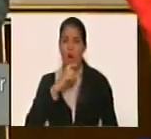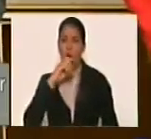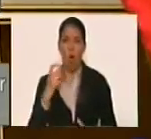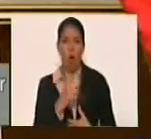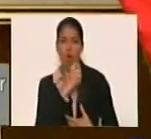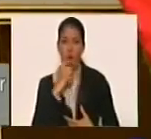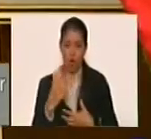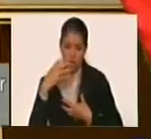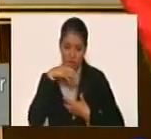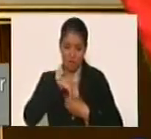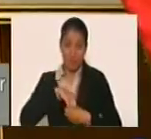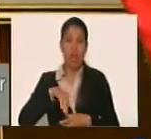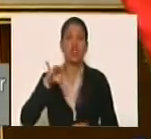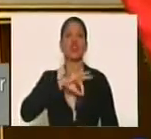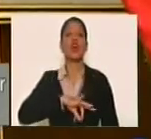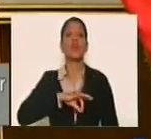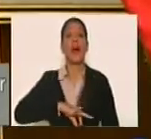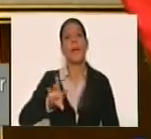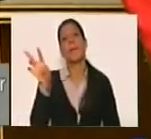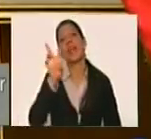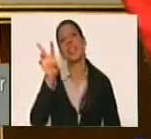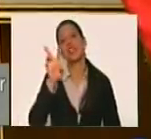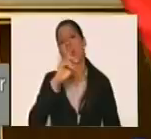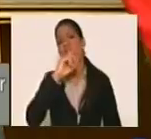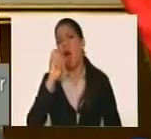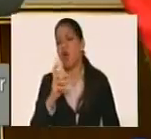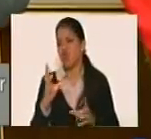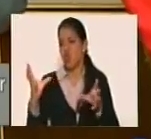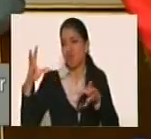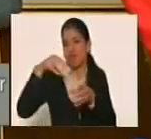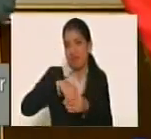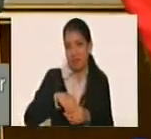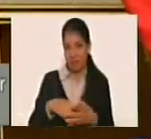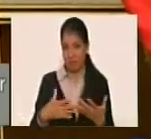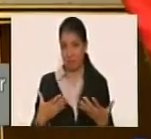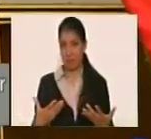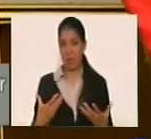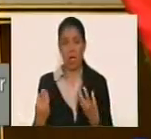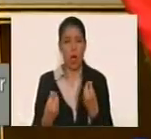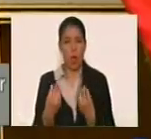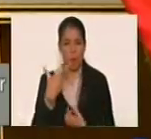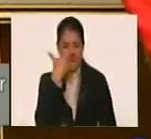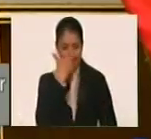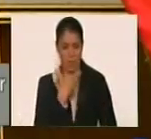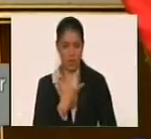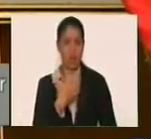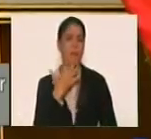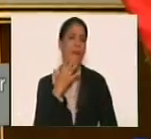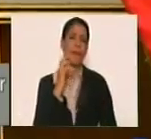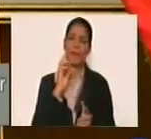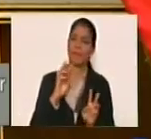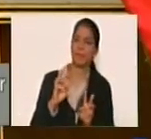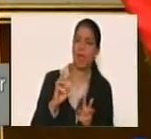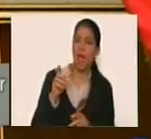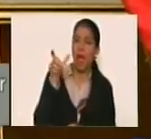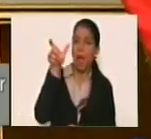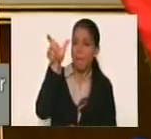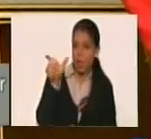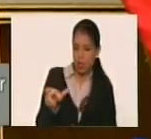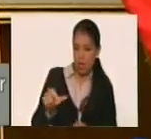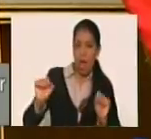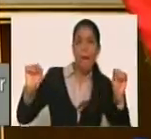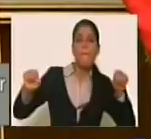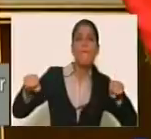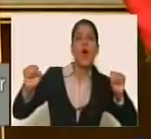odio en la sociedad. Porque ¿de qué otra forma puede expresar uno que le pongan a un motorizado por ir